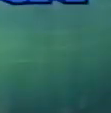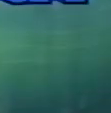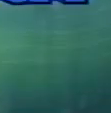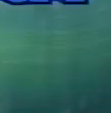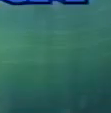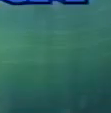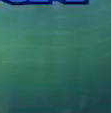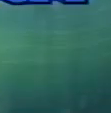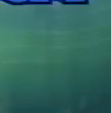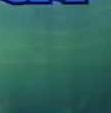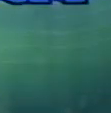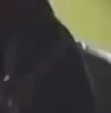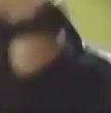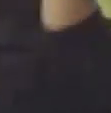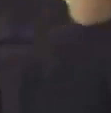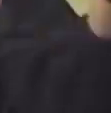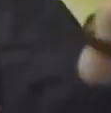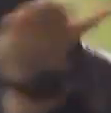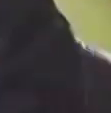Apoyo psicosocial.